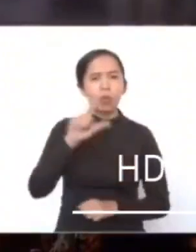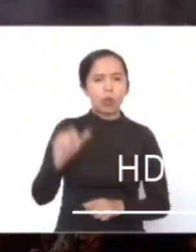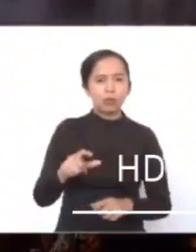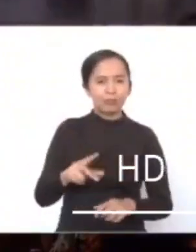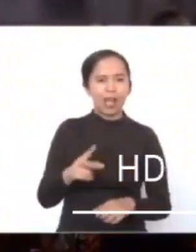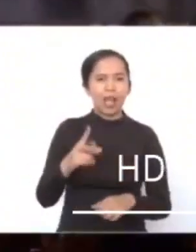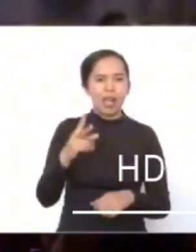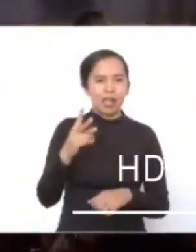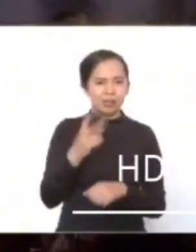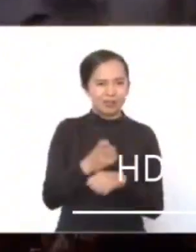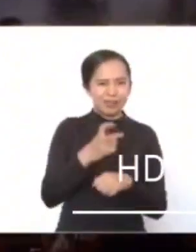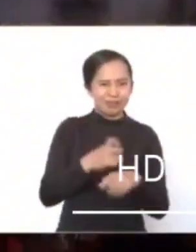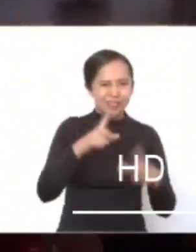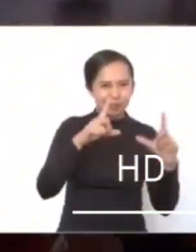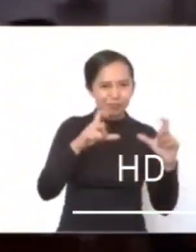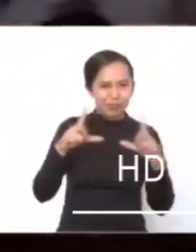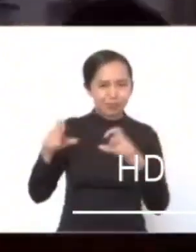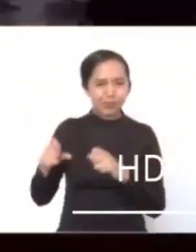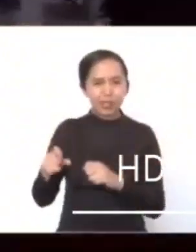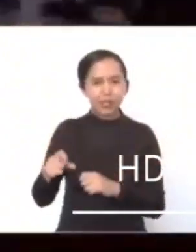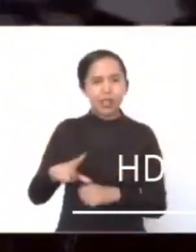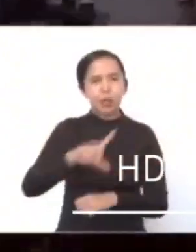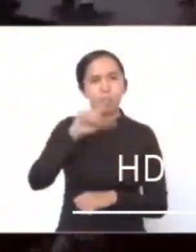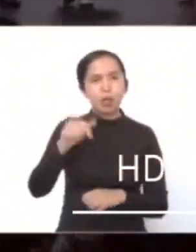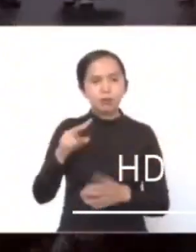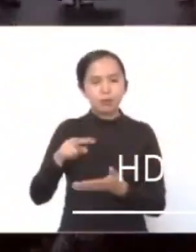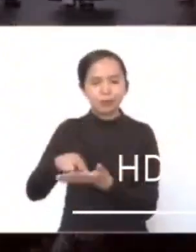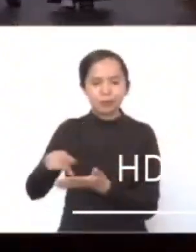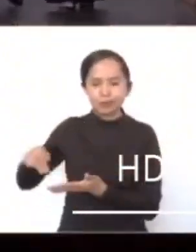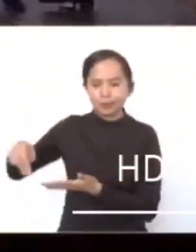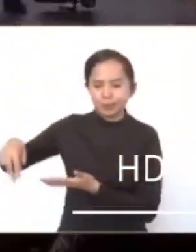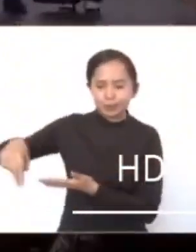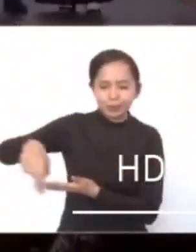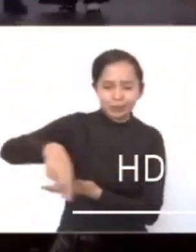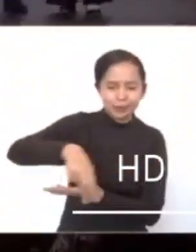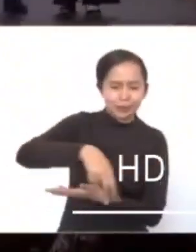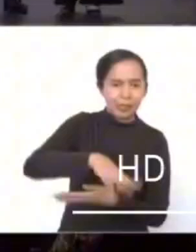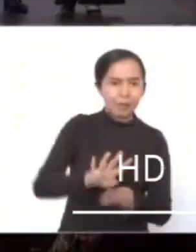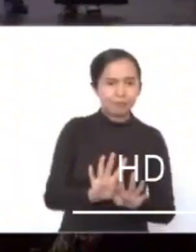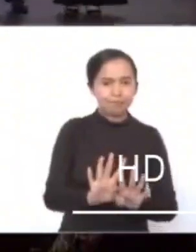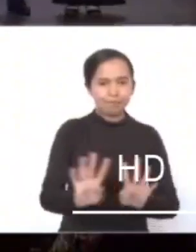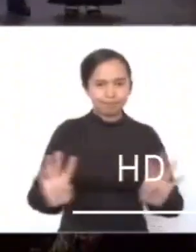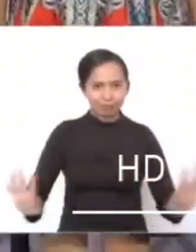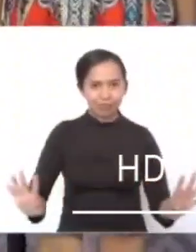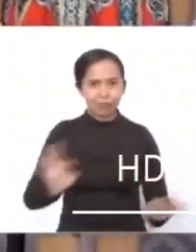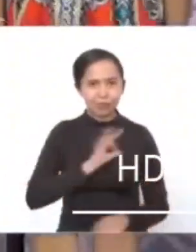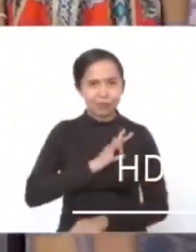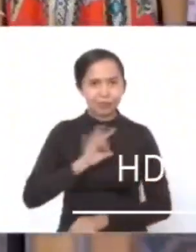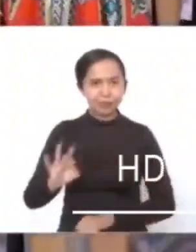a nuestras autoridades, les pedimos ser amables de bajar del escenario y colocarse al frente de la primera fila.